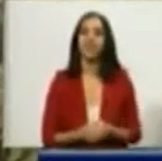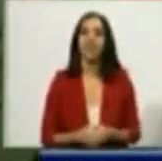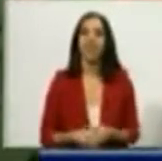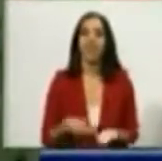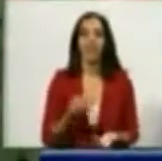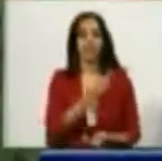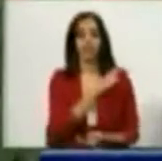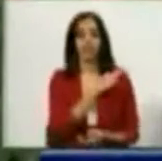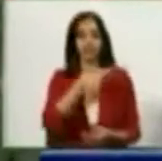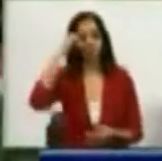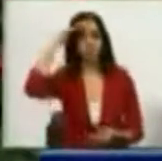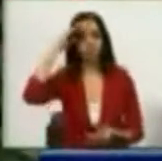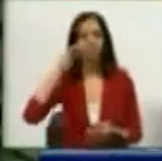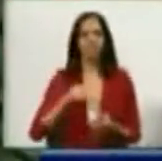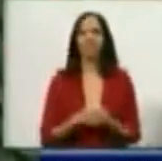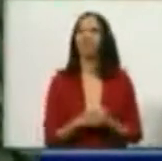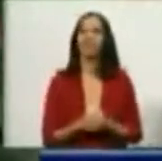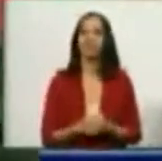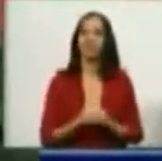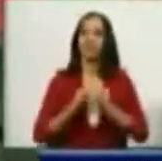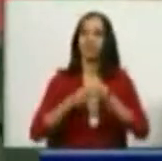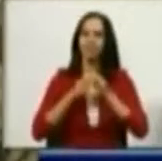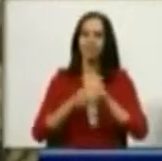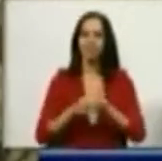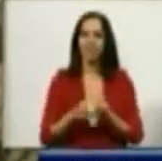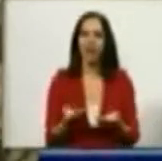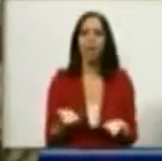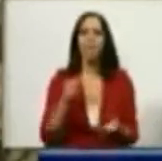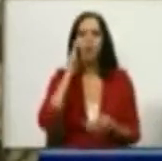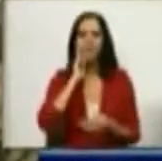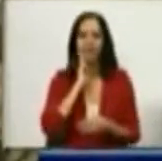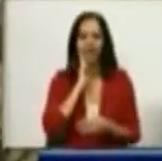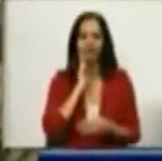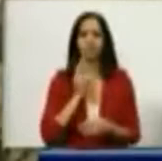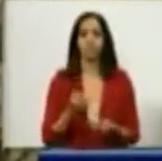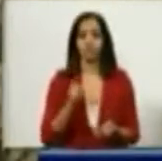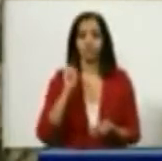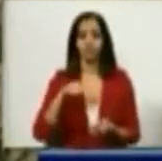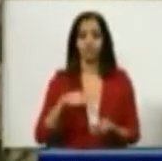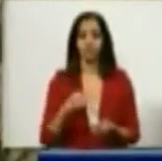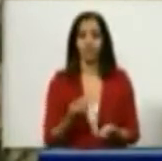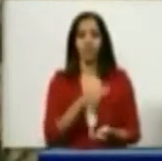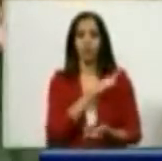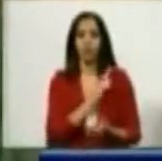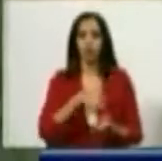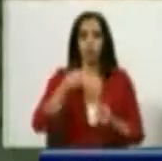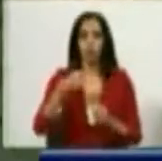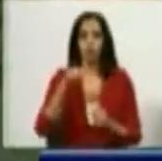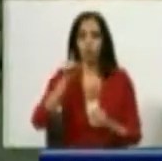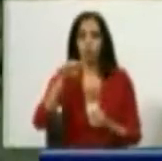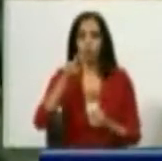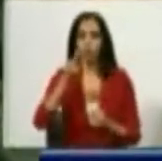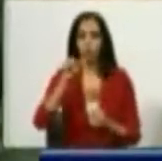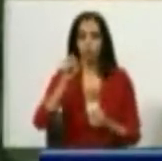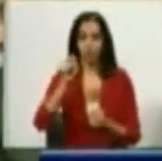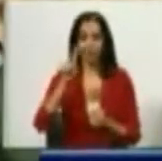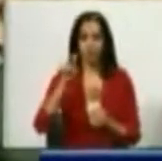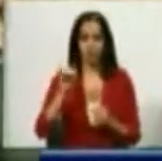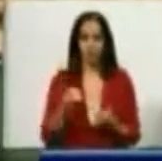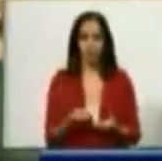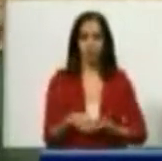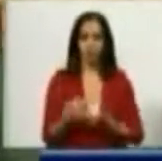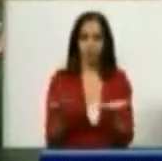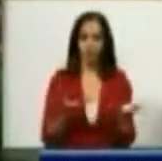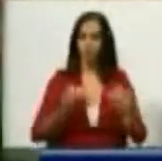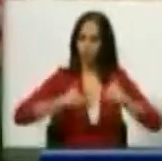comandante la Infantería Marina bolivariana vicealmirante Romero mataoro Gustavo y está con Gustavo Romero